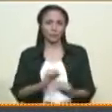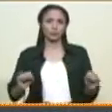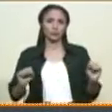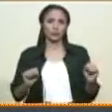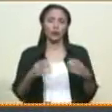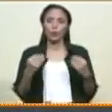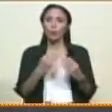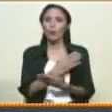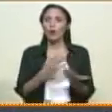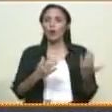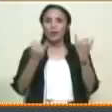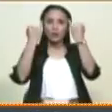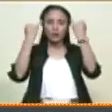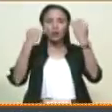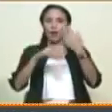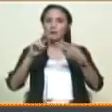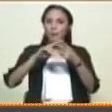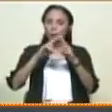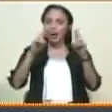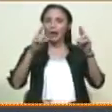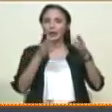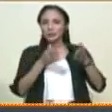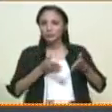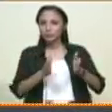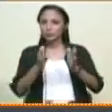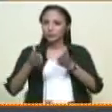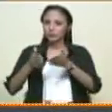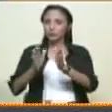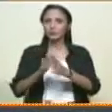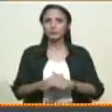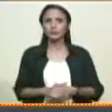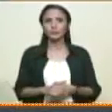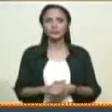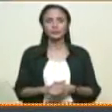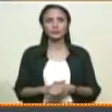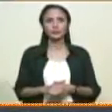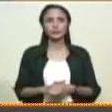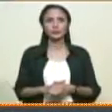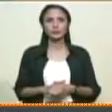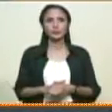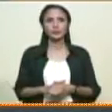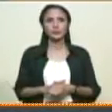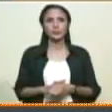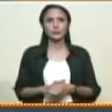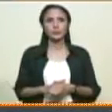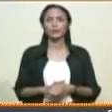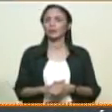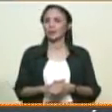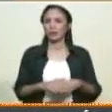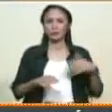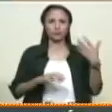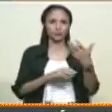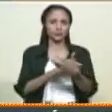paz de este país. Veníamos, en verdad, de una situación